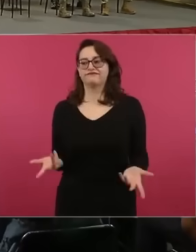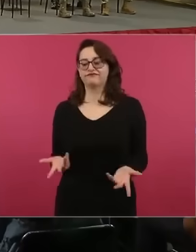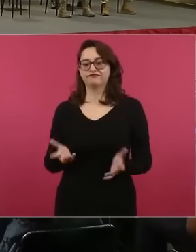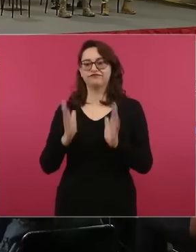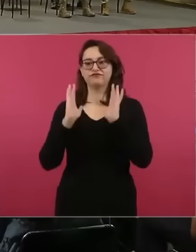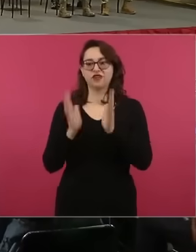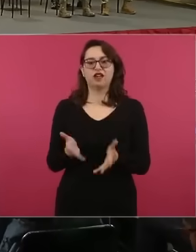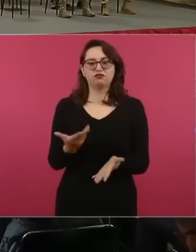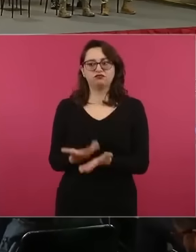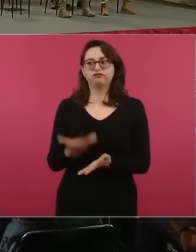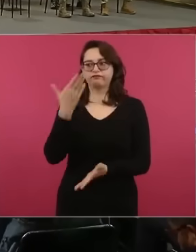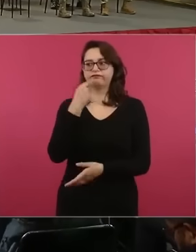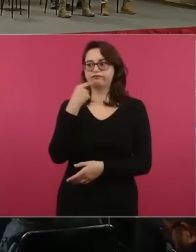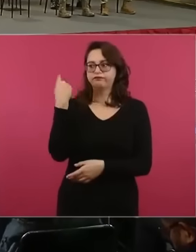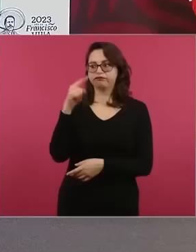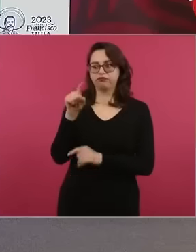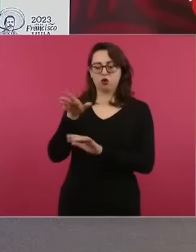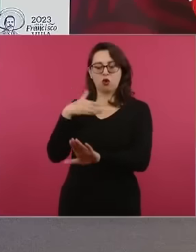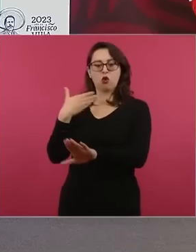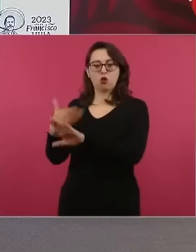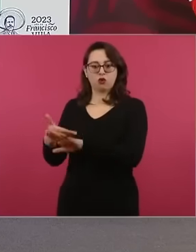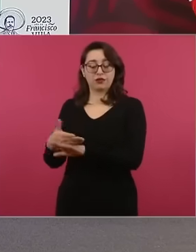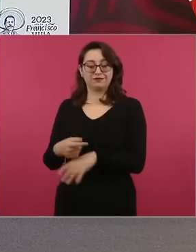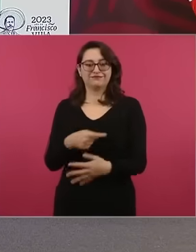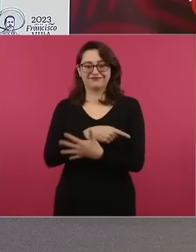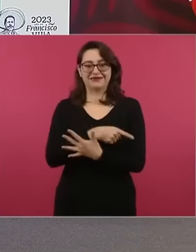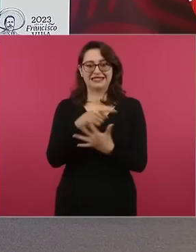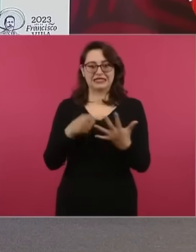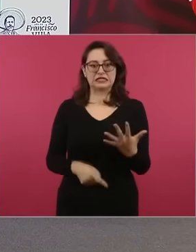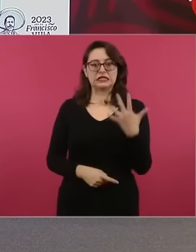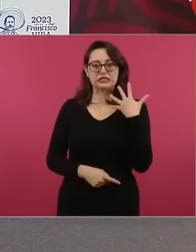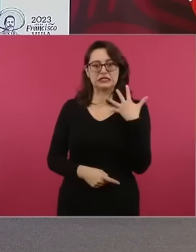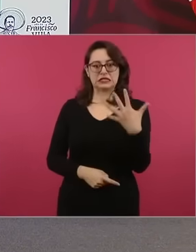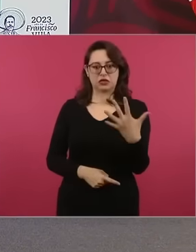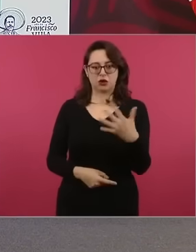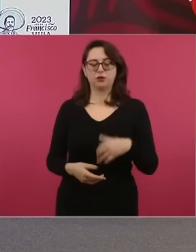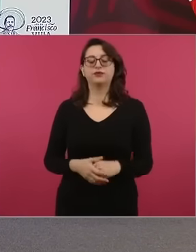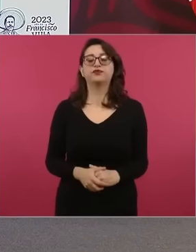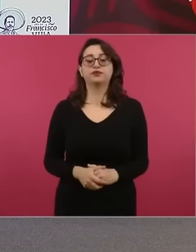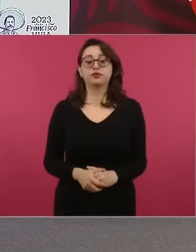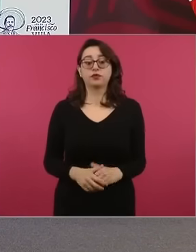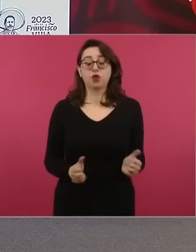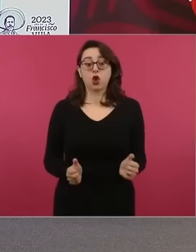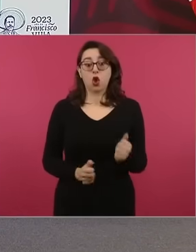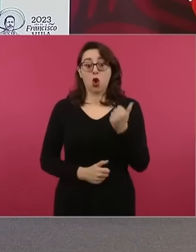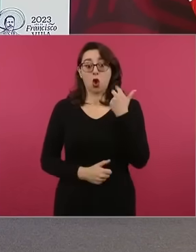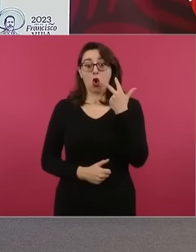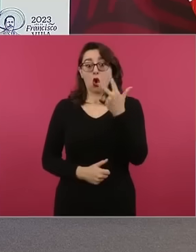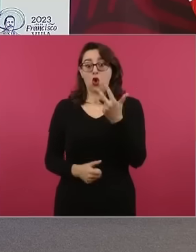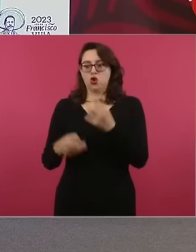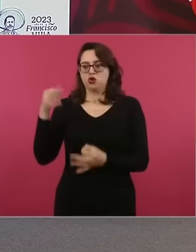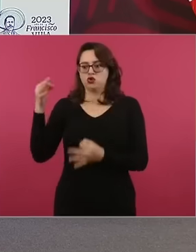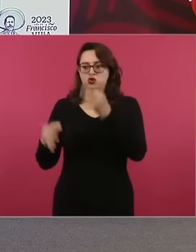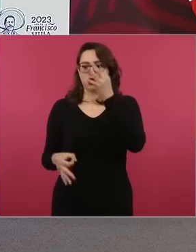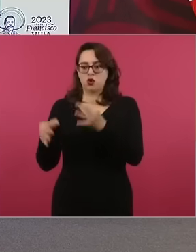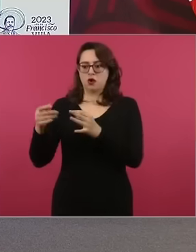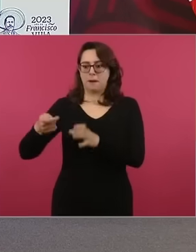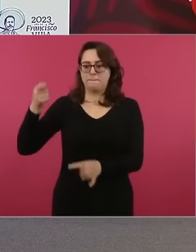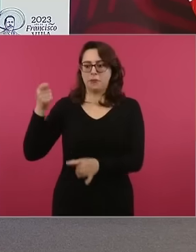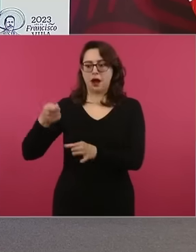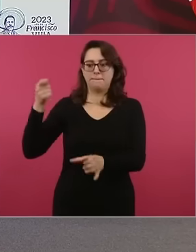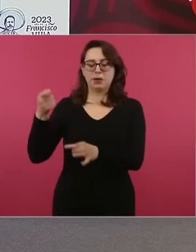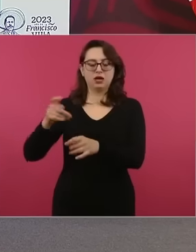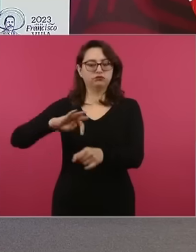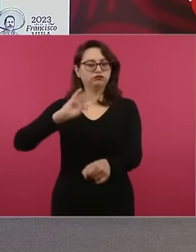judicatura Federal ocho casos de jueces cuya resoluciones Fueron impugnadas por el Ministerio Público y algunas resueltas